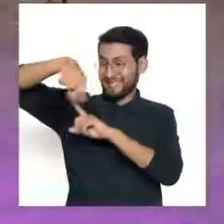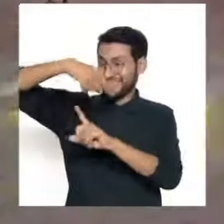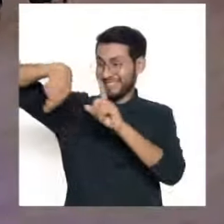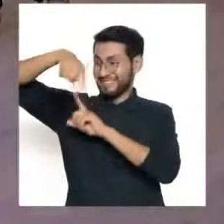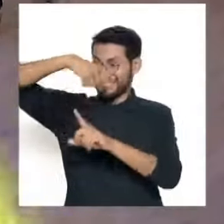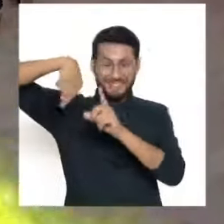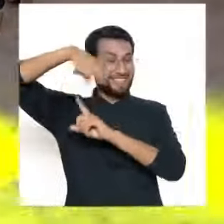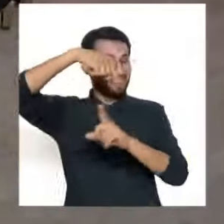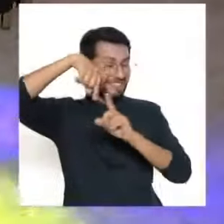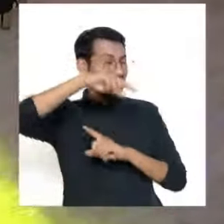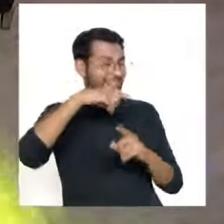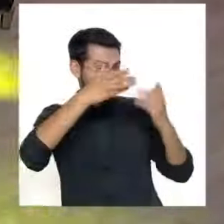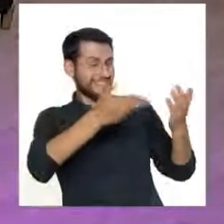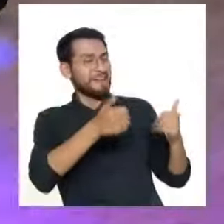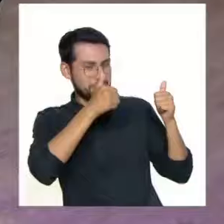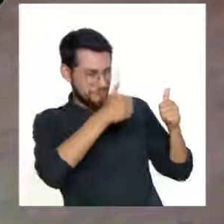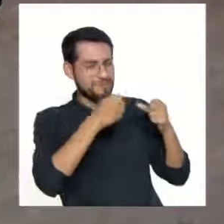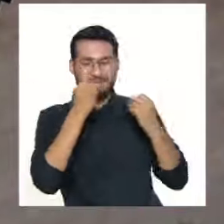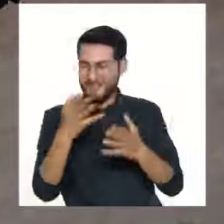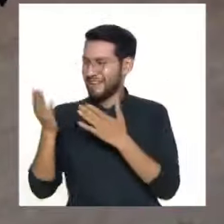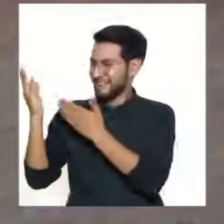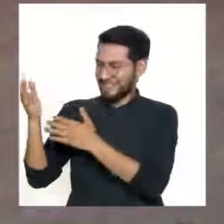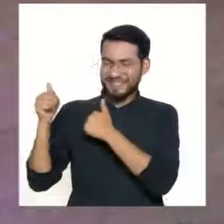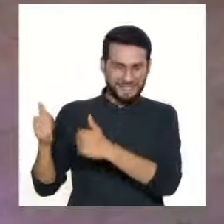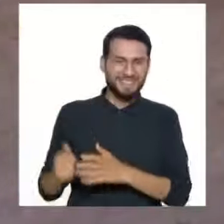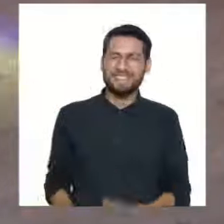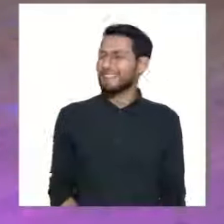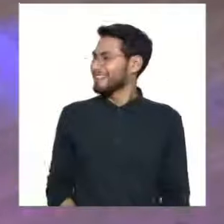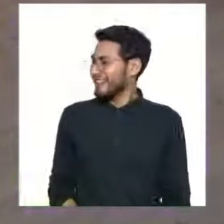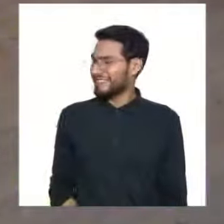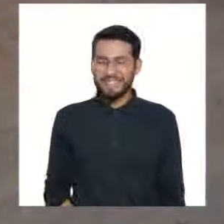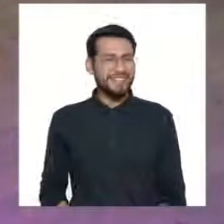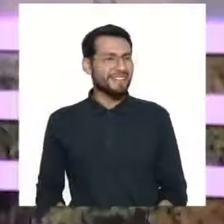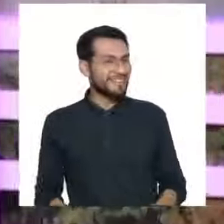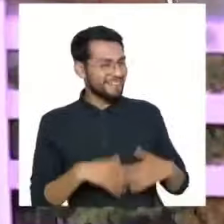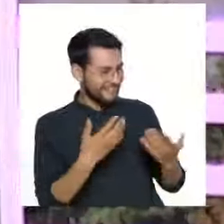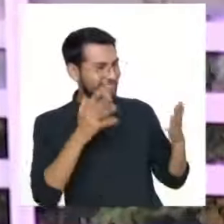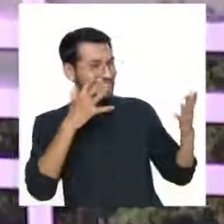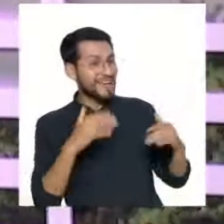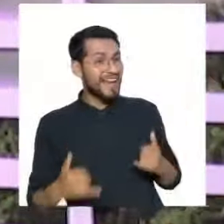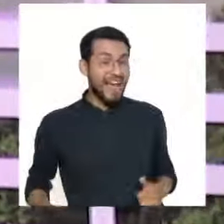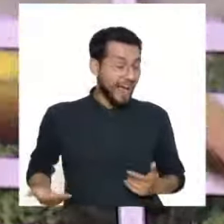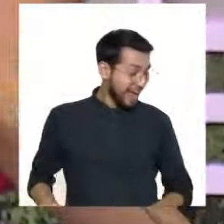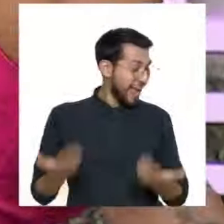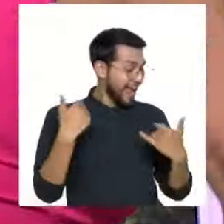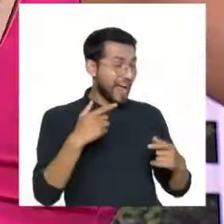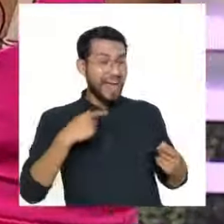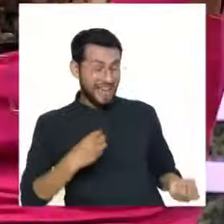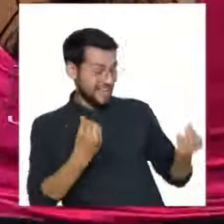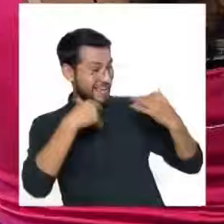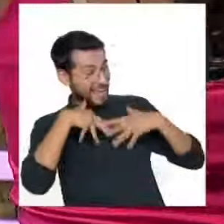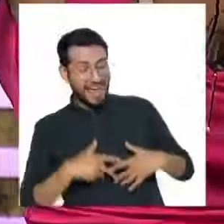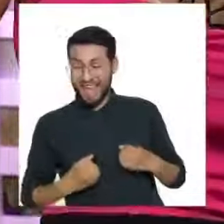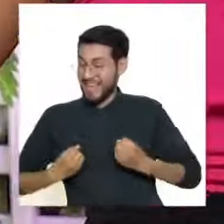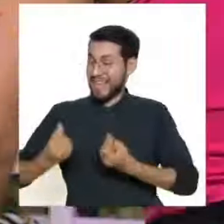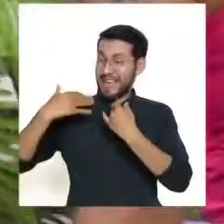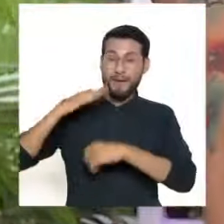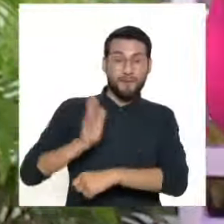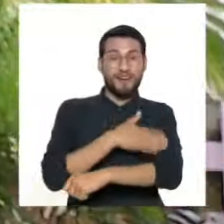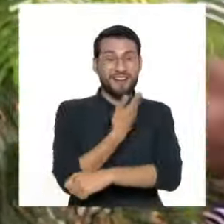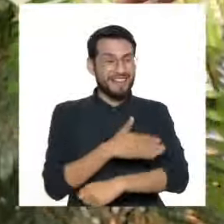eso con vuelta con vuelta eso es eso es que la música entre que la música entre en el